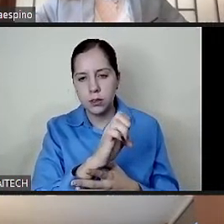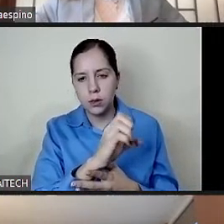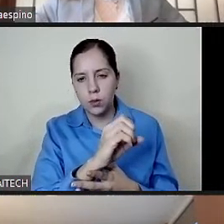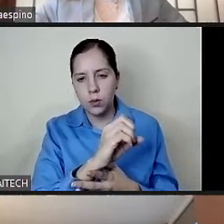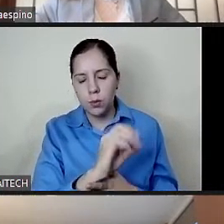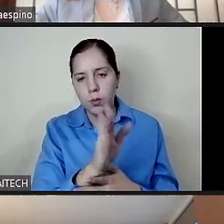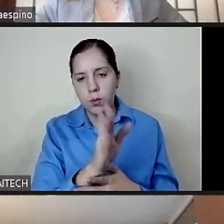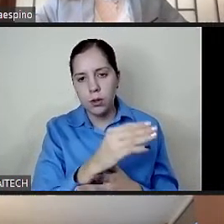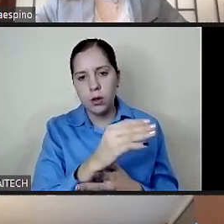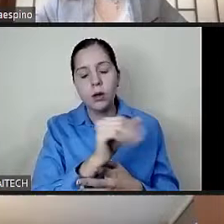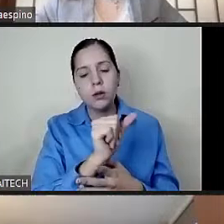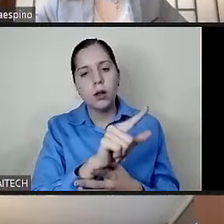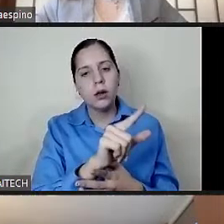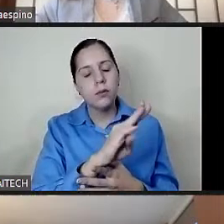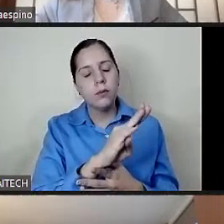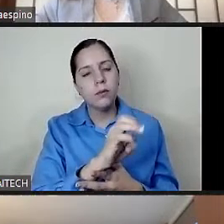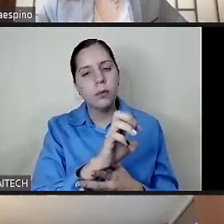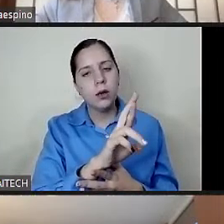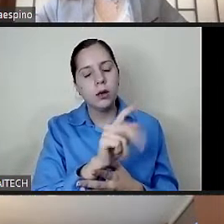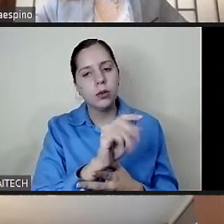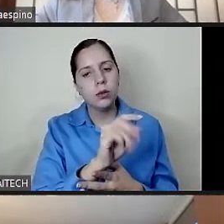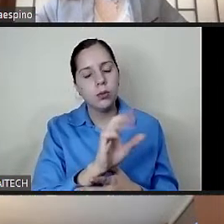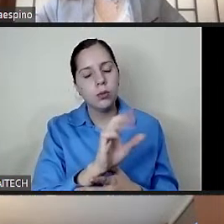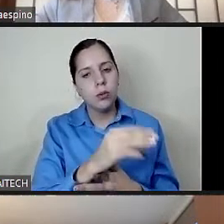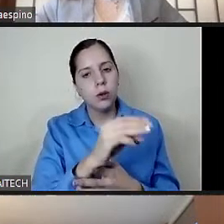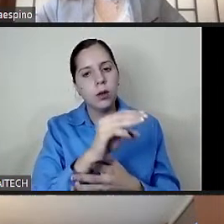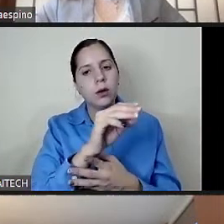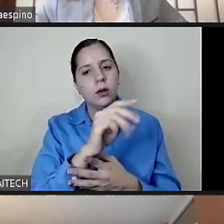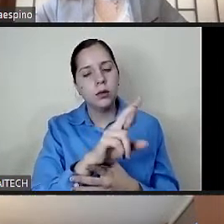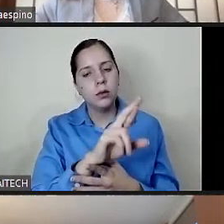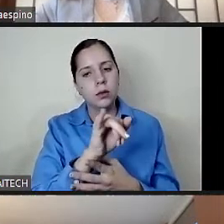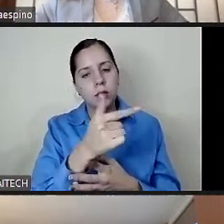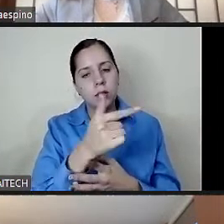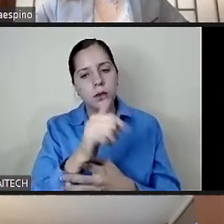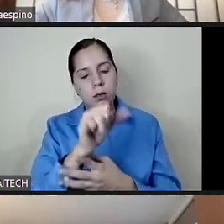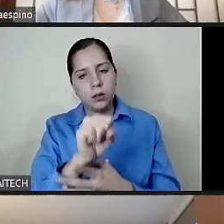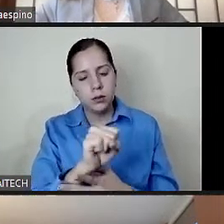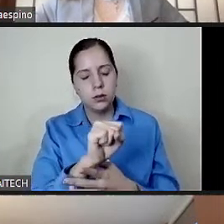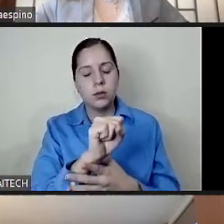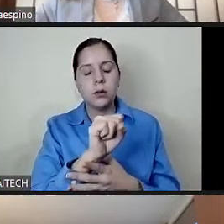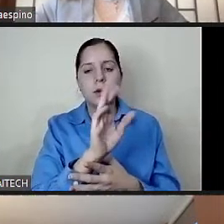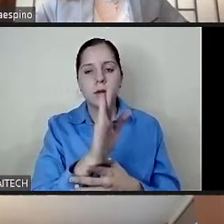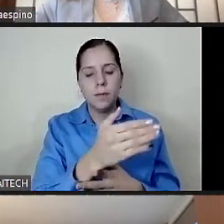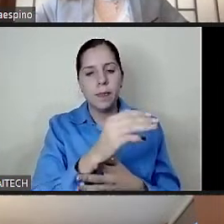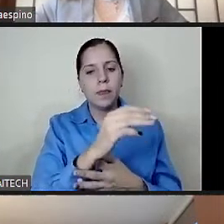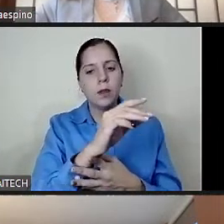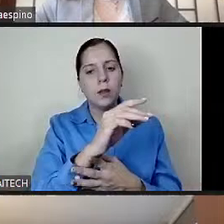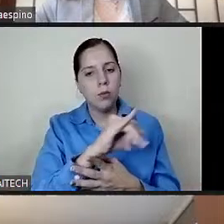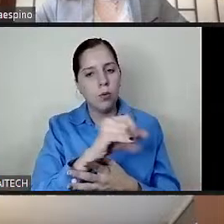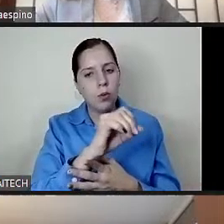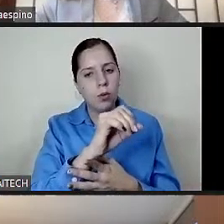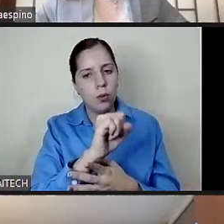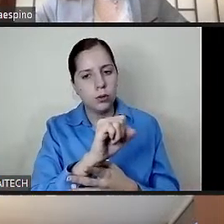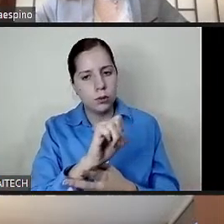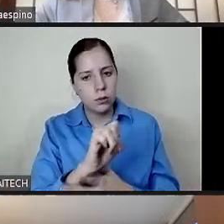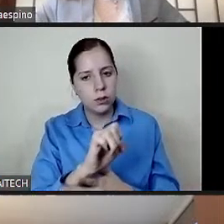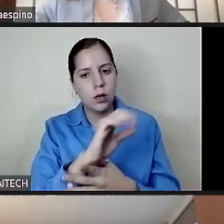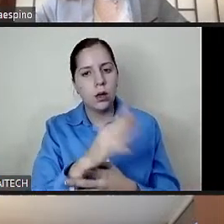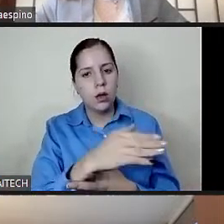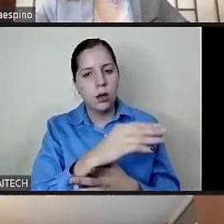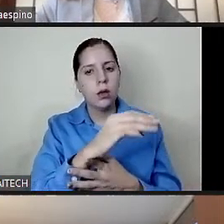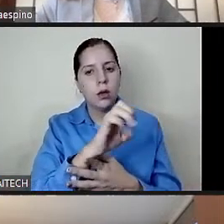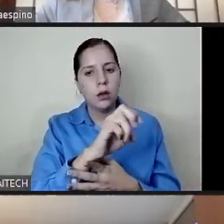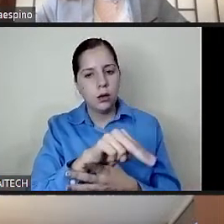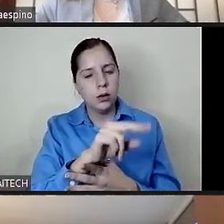Salgado, Alberto Uribe Camacho, Miguel Alonso Rix Baeza, Gustavo Enrique Madero Muñoz, Luis Alberto Aguilar Rosoya, Enrique Vargas del Villar, Mario